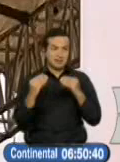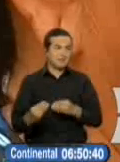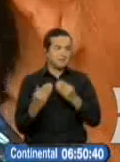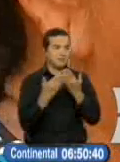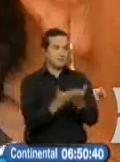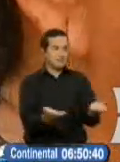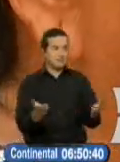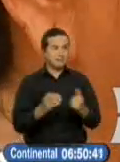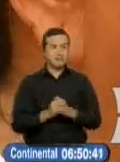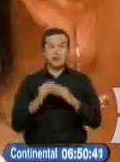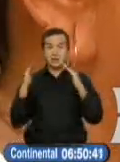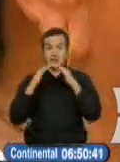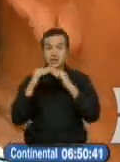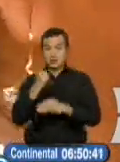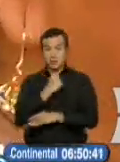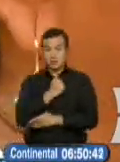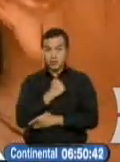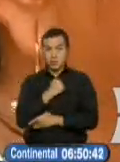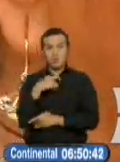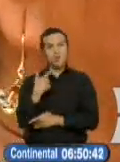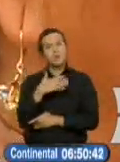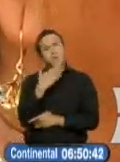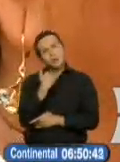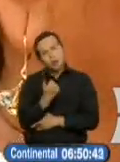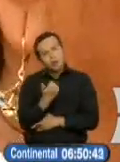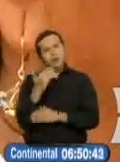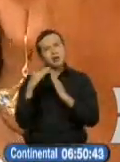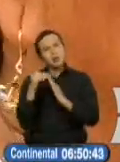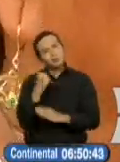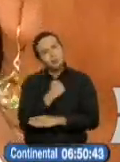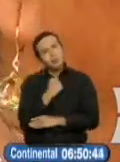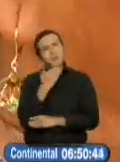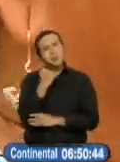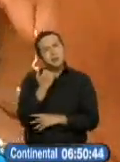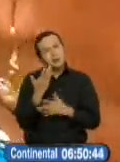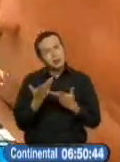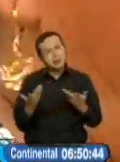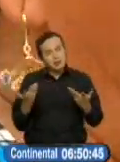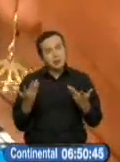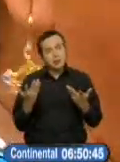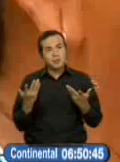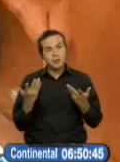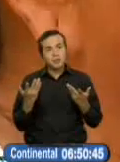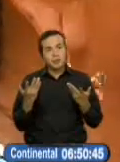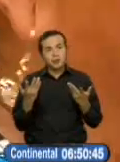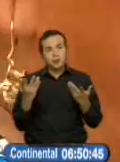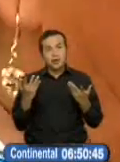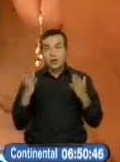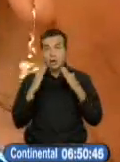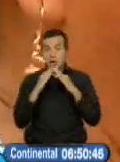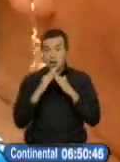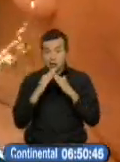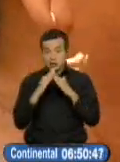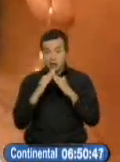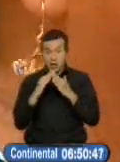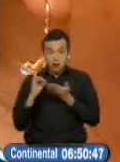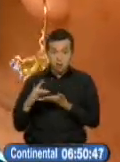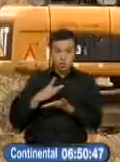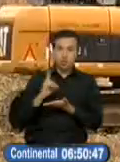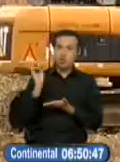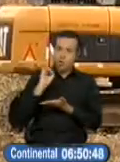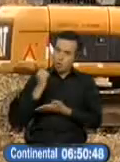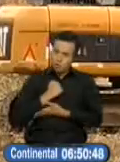Todos. Una casa propia sería mucho mejor porque uno está en una, no la van a sacar, no la van a botar, es de